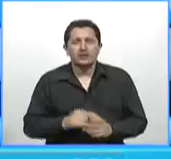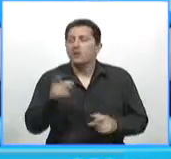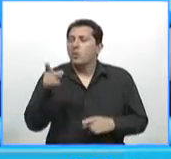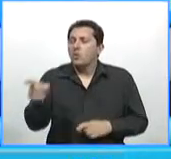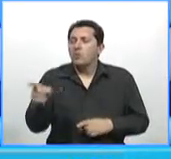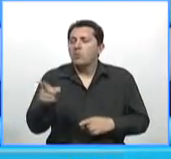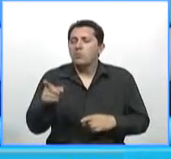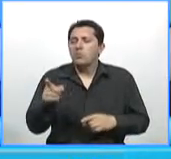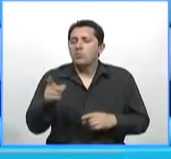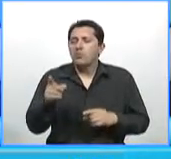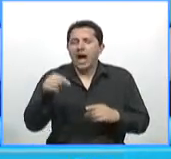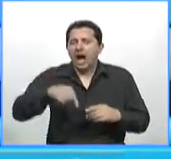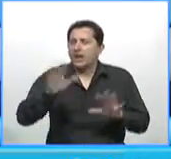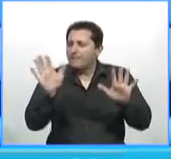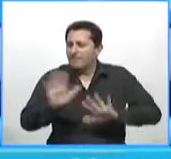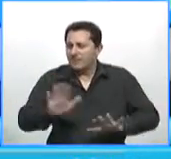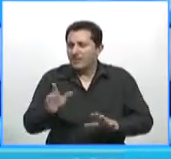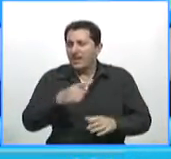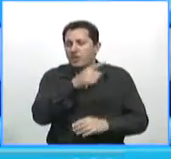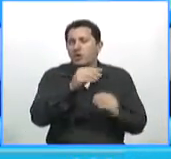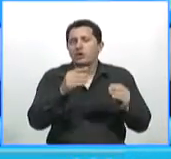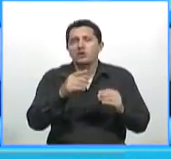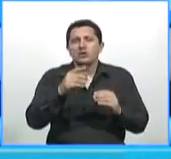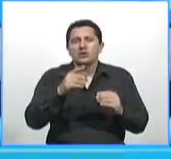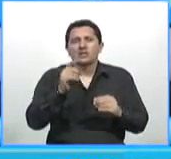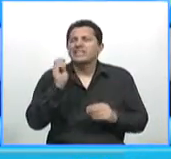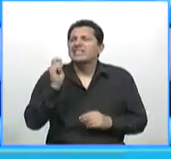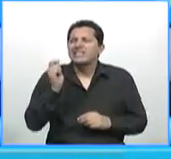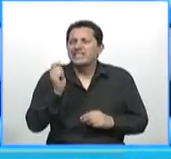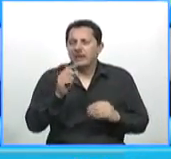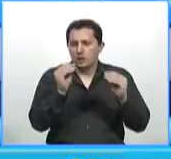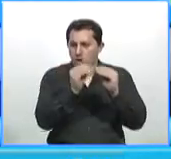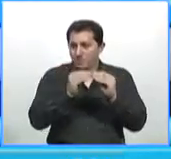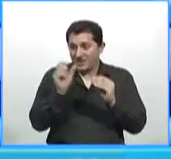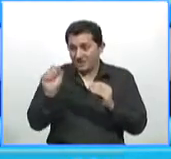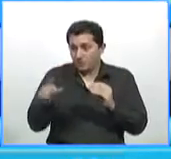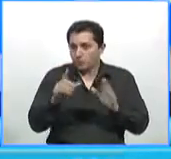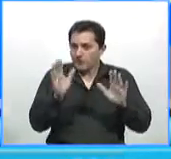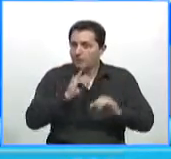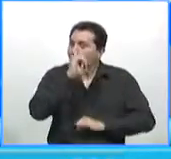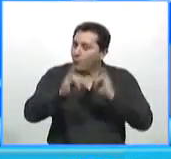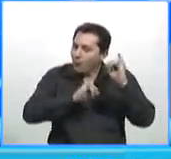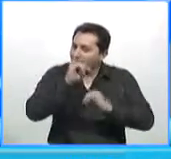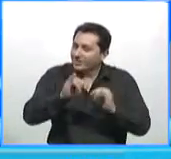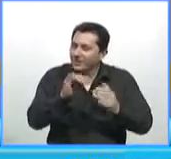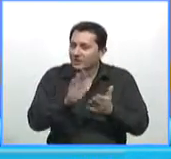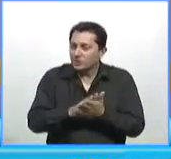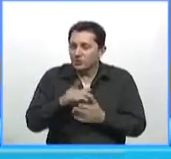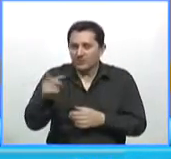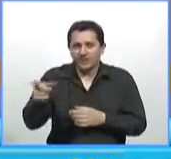ser arquera. Y tenemos preparadas algunas anécdotas que han preparado justamente tus compañeras. Y en esta ocasión... hablo del